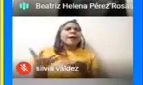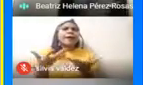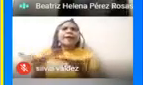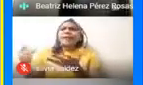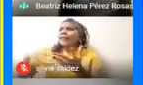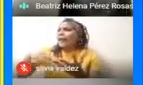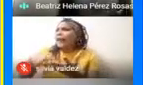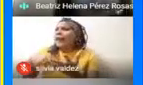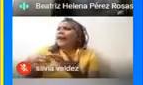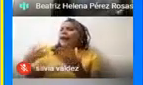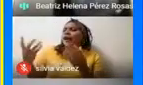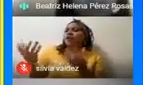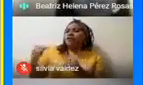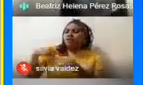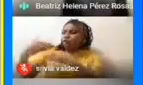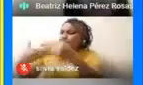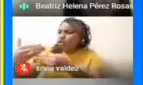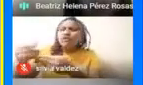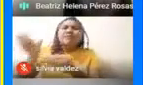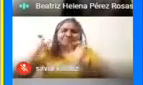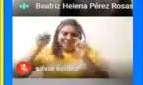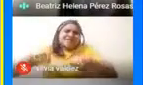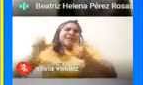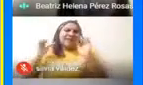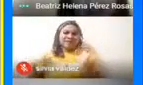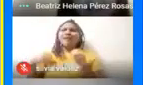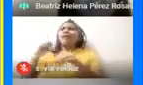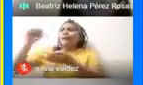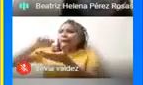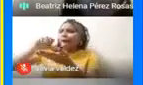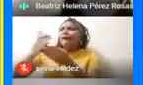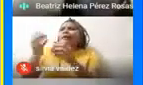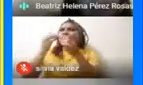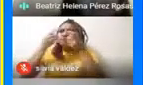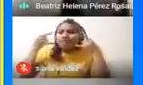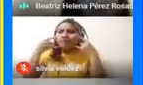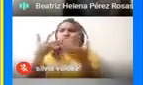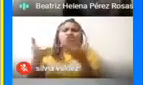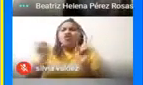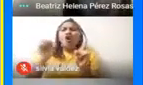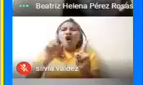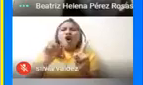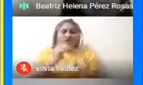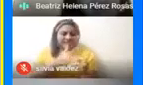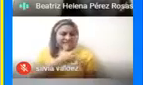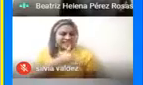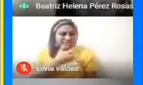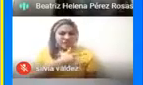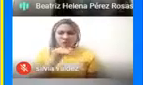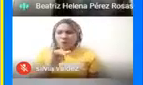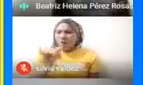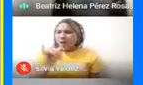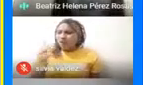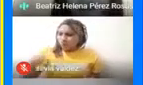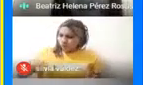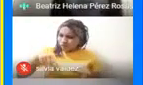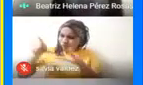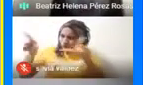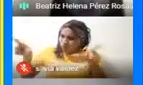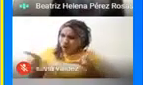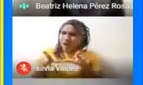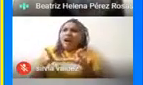y adoptar muchísimos protocolos, que lo podemos hacer y lo tenemos que hacer, sino esa sensación de que nuestro territorio y